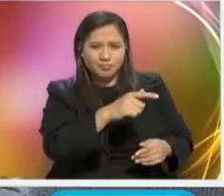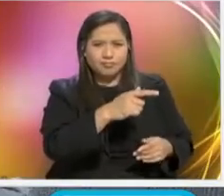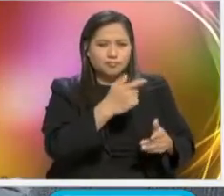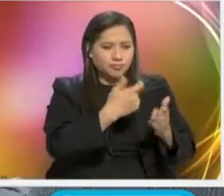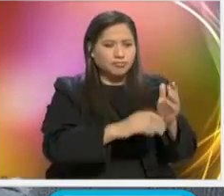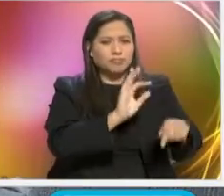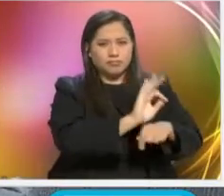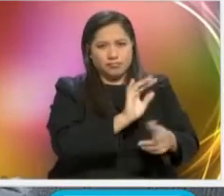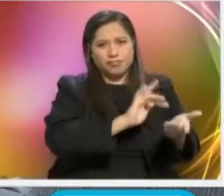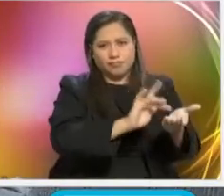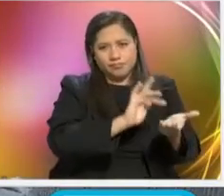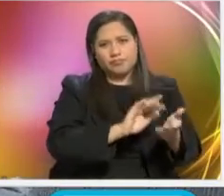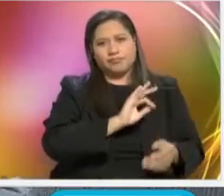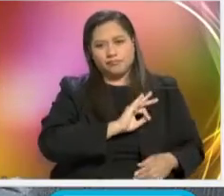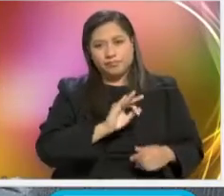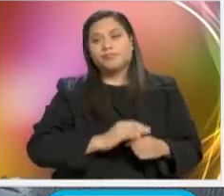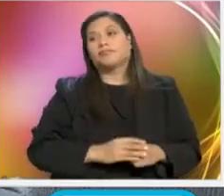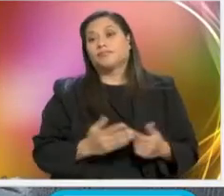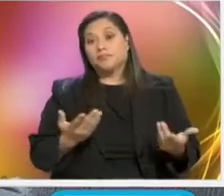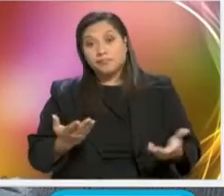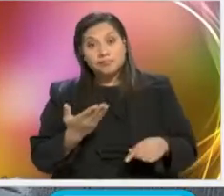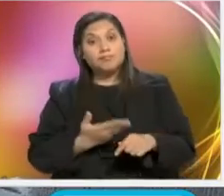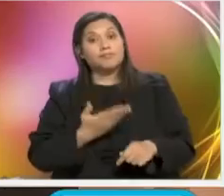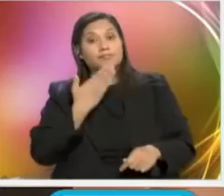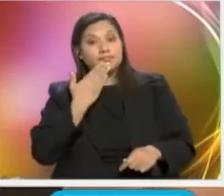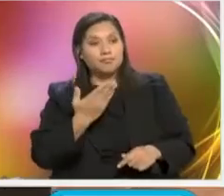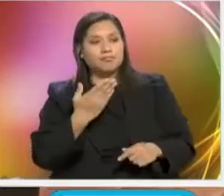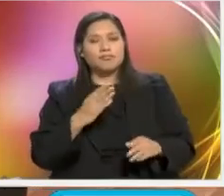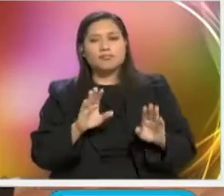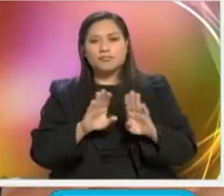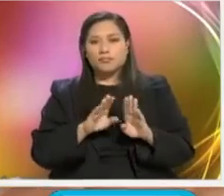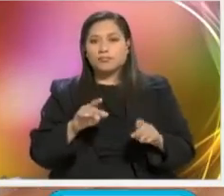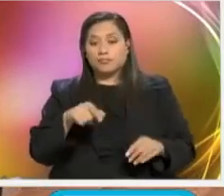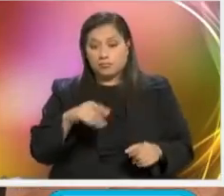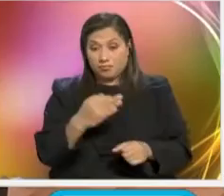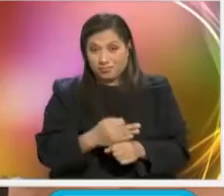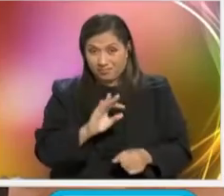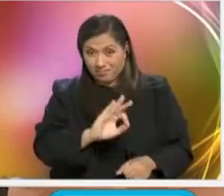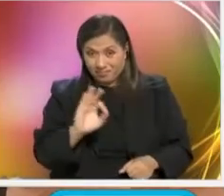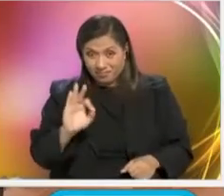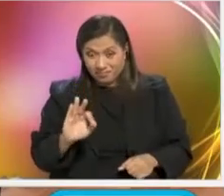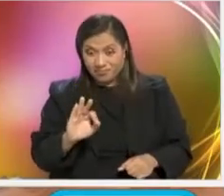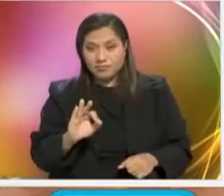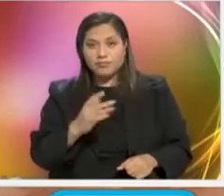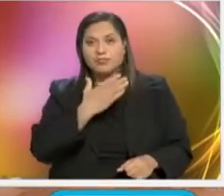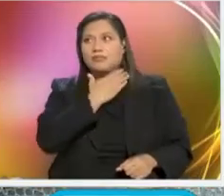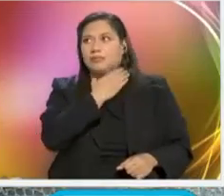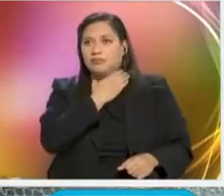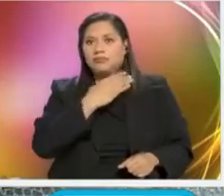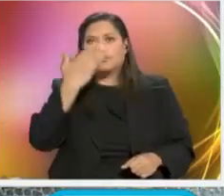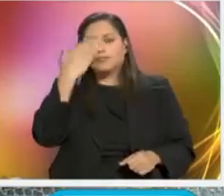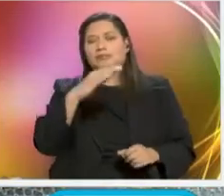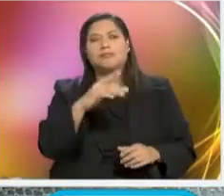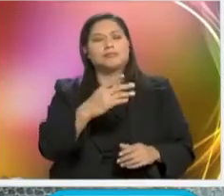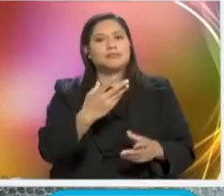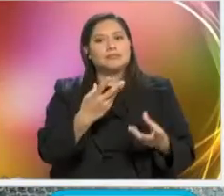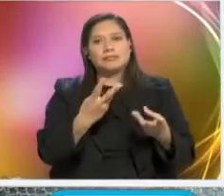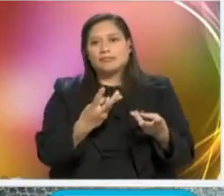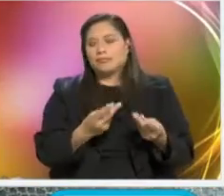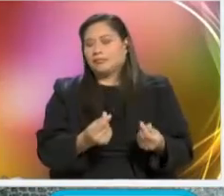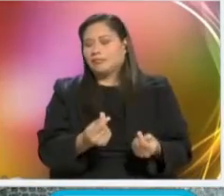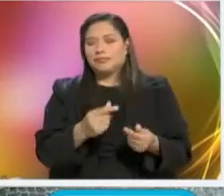opciones para todos, ¿no? Muy bien, y no hacerlo, sobre todo en esta época, Claro. que sabemos que nos vamos a enfrentar con